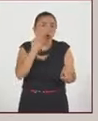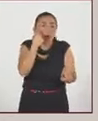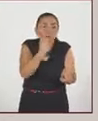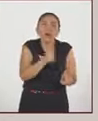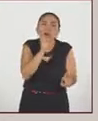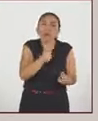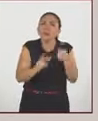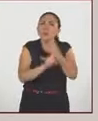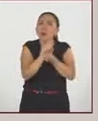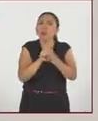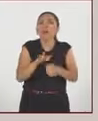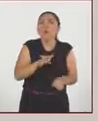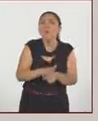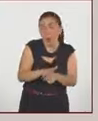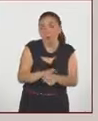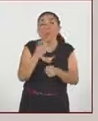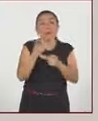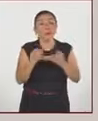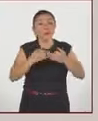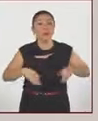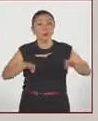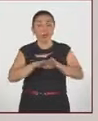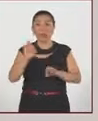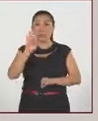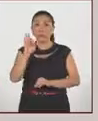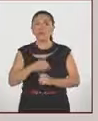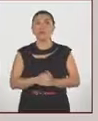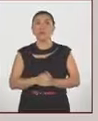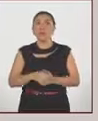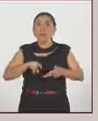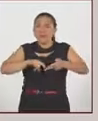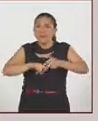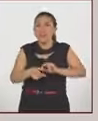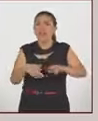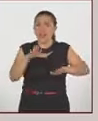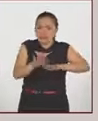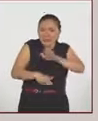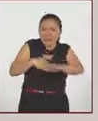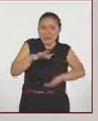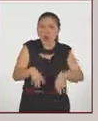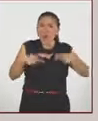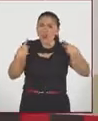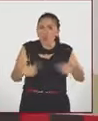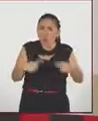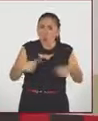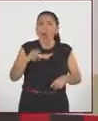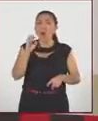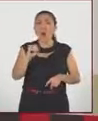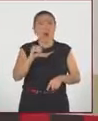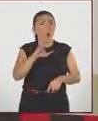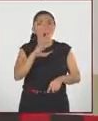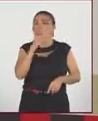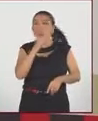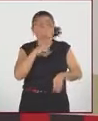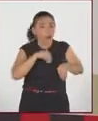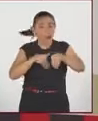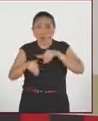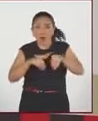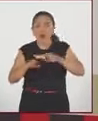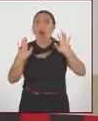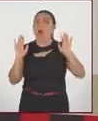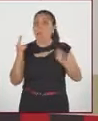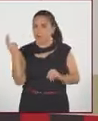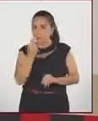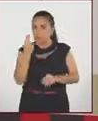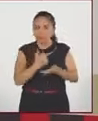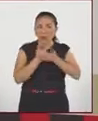¿no? Importante, si empieza a ser doloroso, limita la función, pudiera necesitar la ayuda